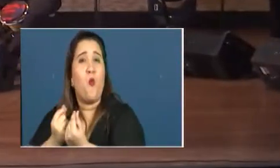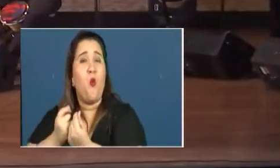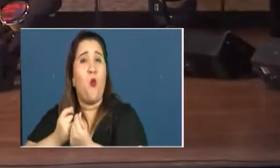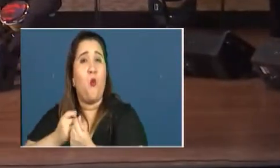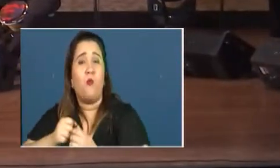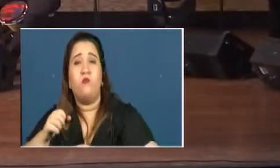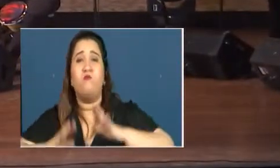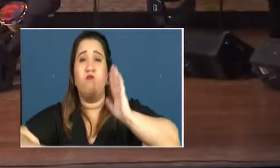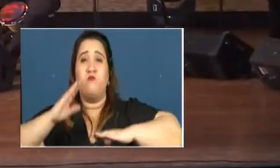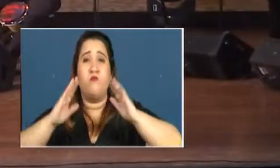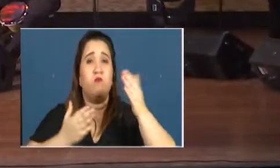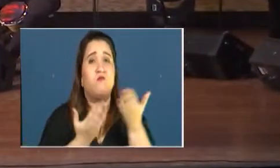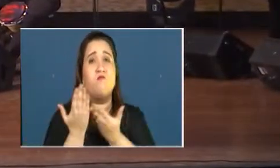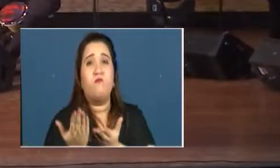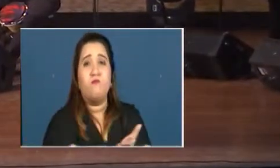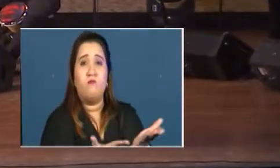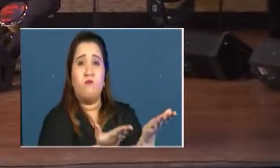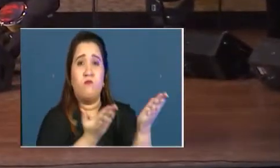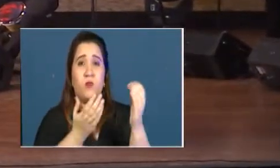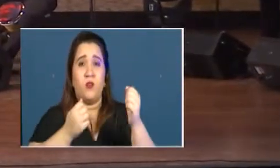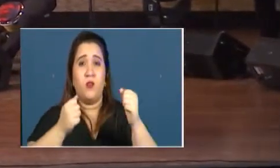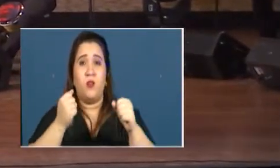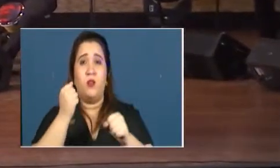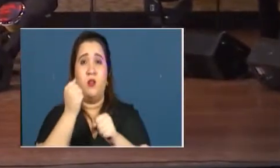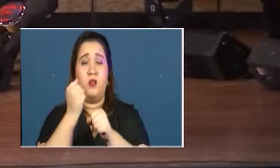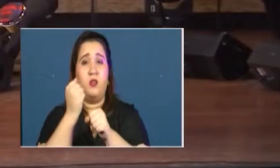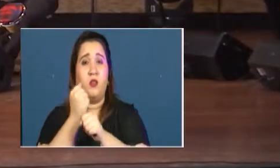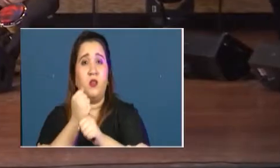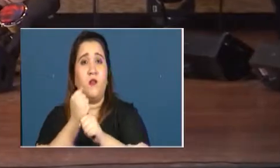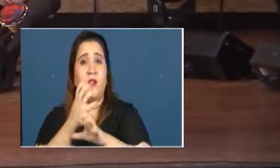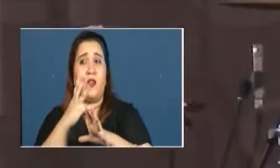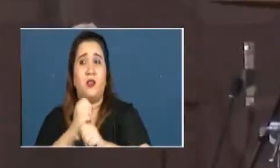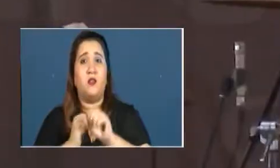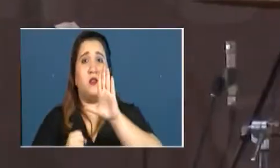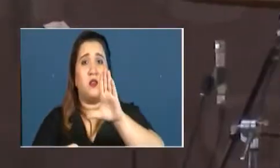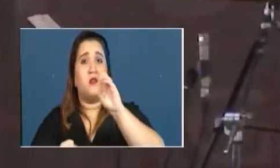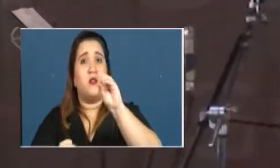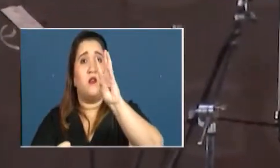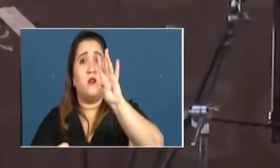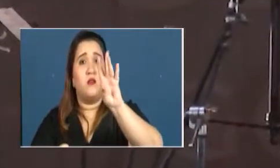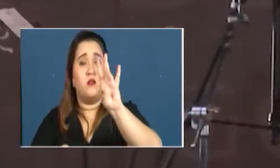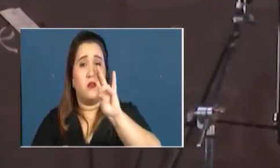la 507, por el trabajo que estamos haciendo. No fue fácil porque